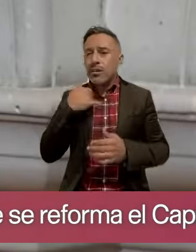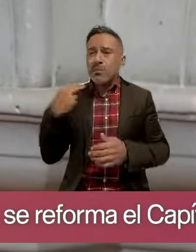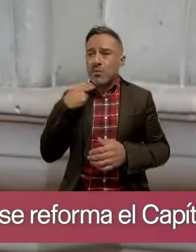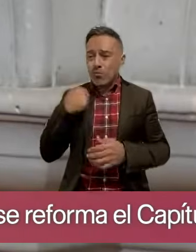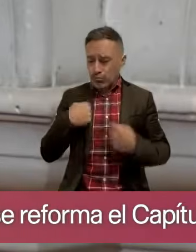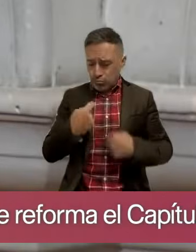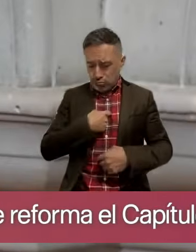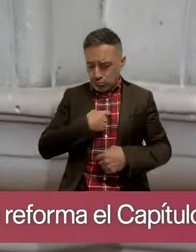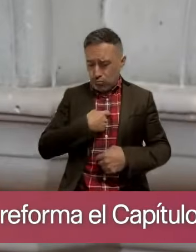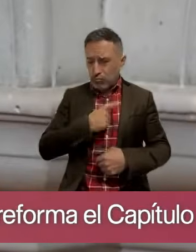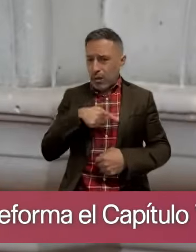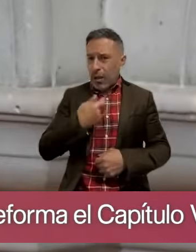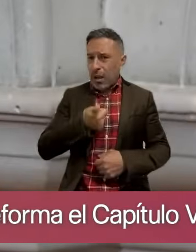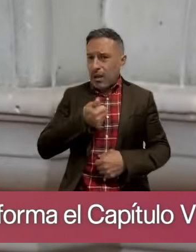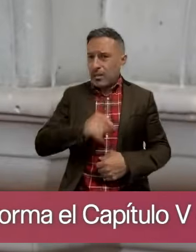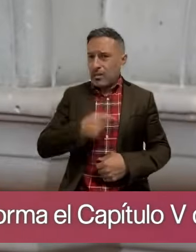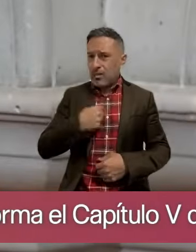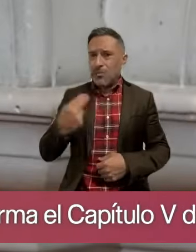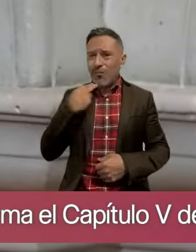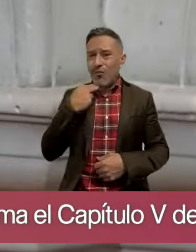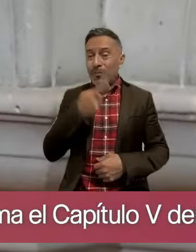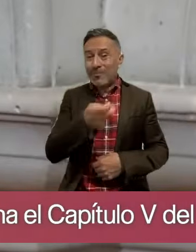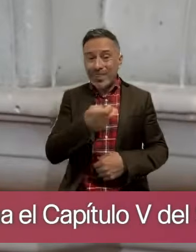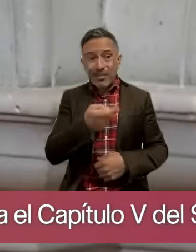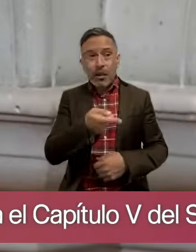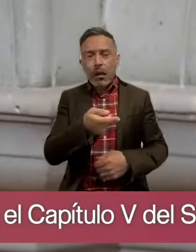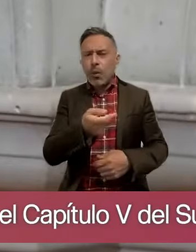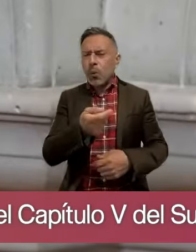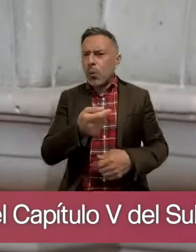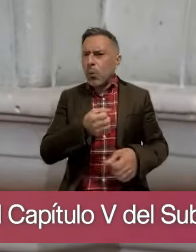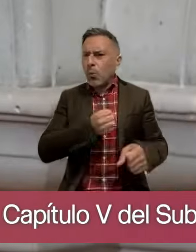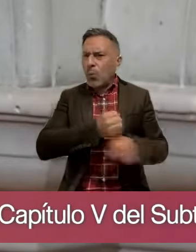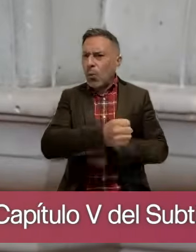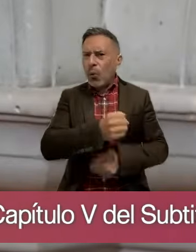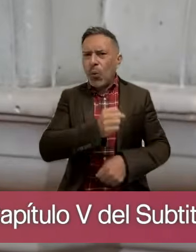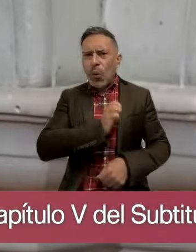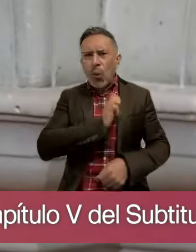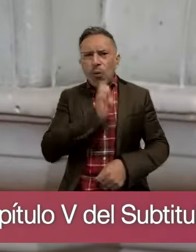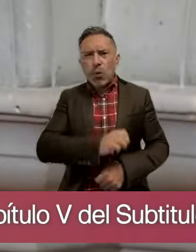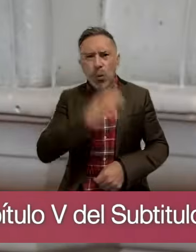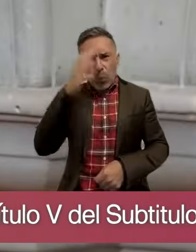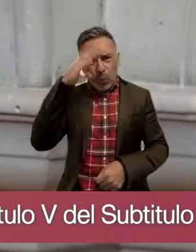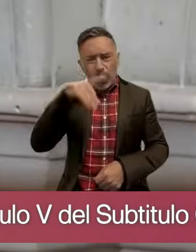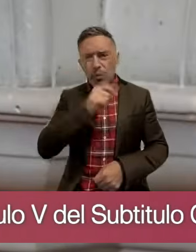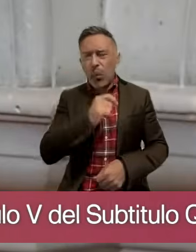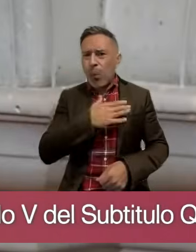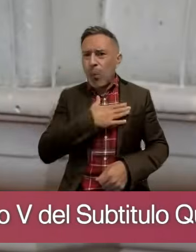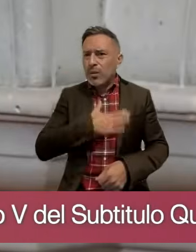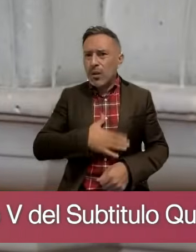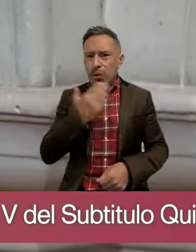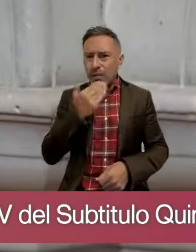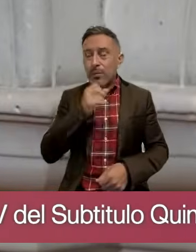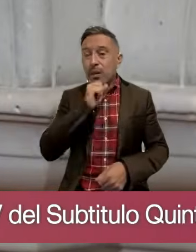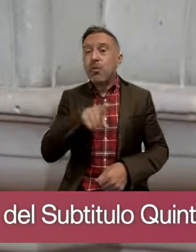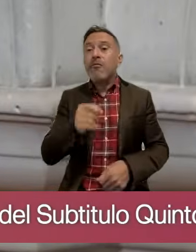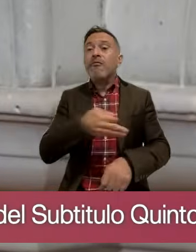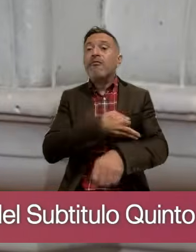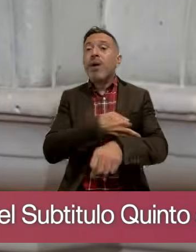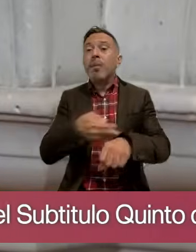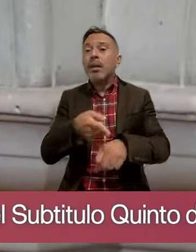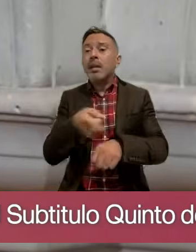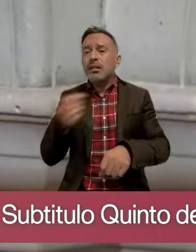eran. No hay justificación posible para tanta crueldad, ni consuelo suficiente para las familias que lloran en